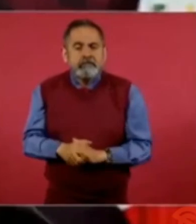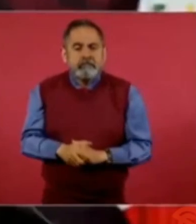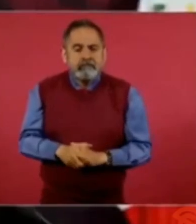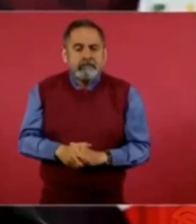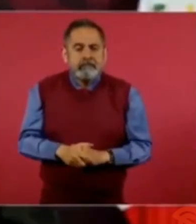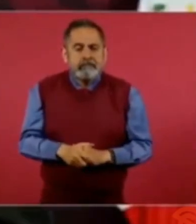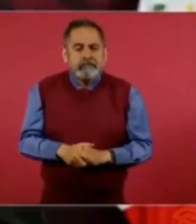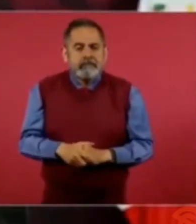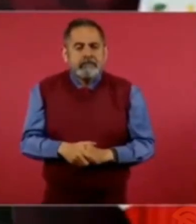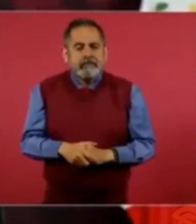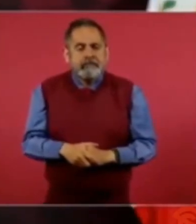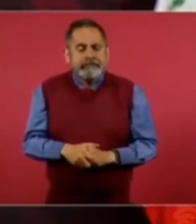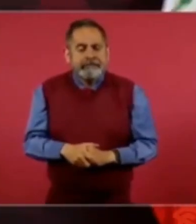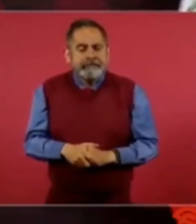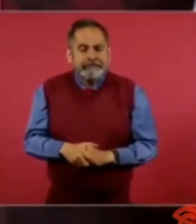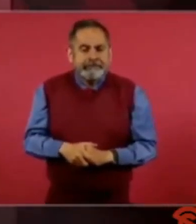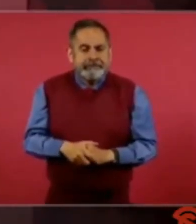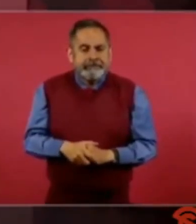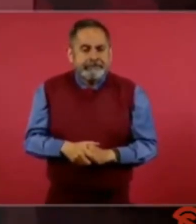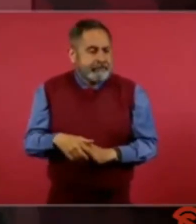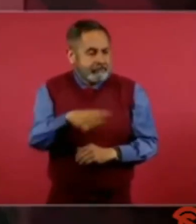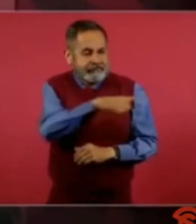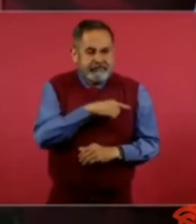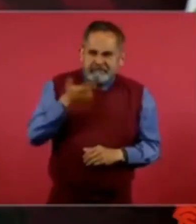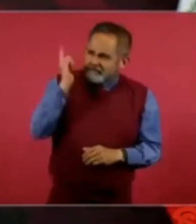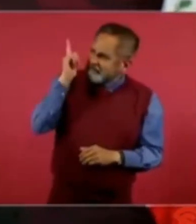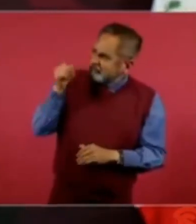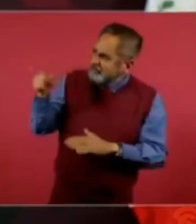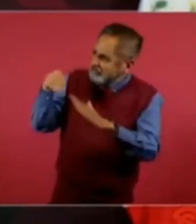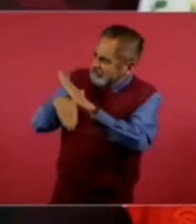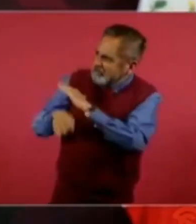que nos fuera mal no